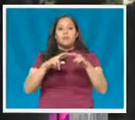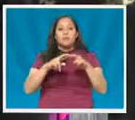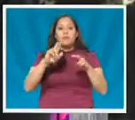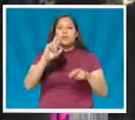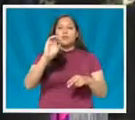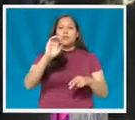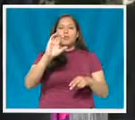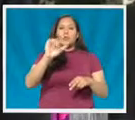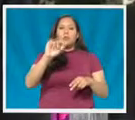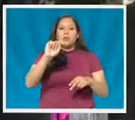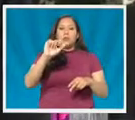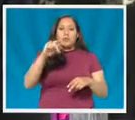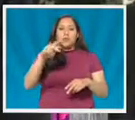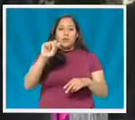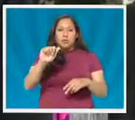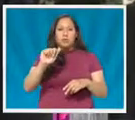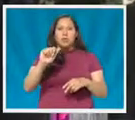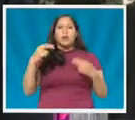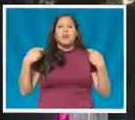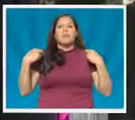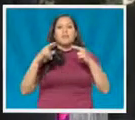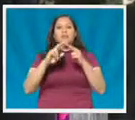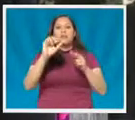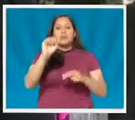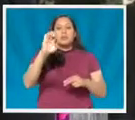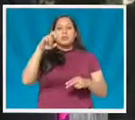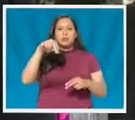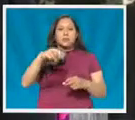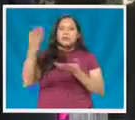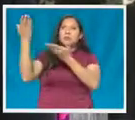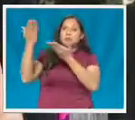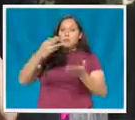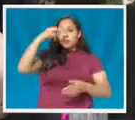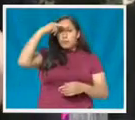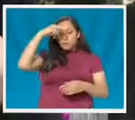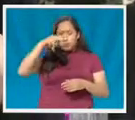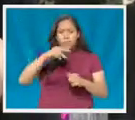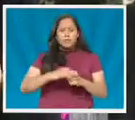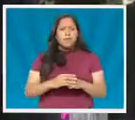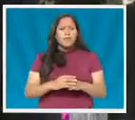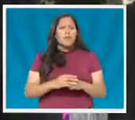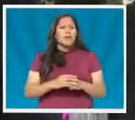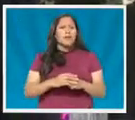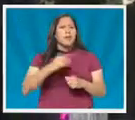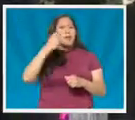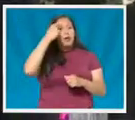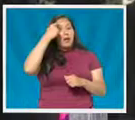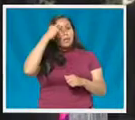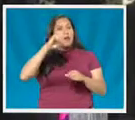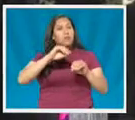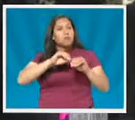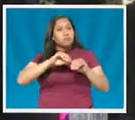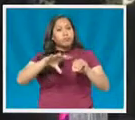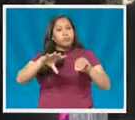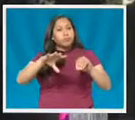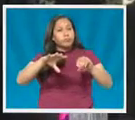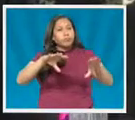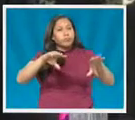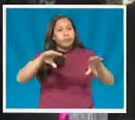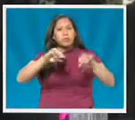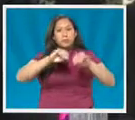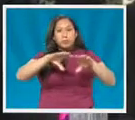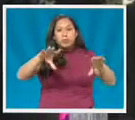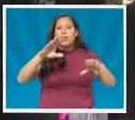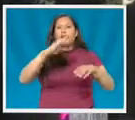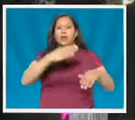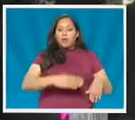Takata. Era un maestro zen que llega a México más que para propagar el budismo, más bien